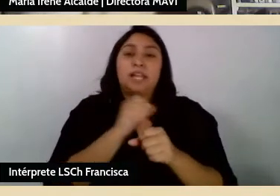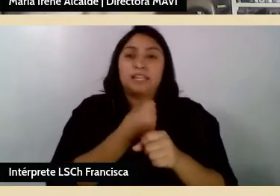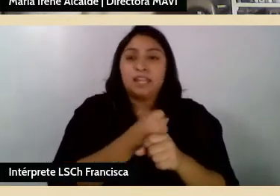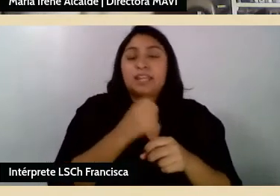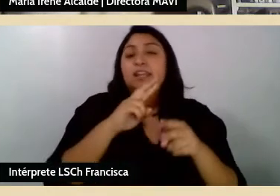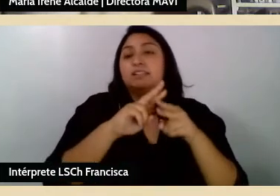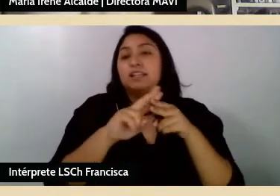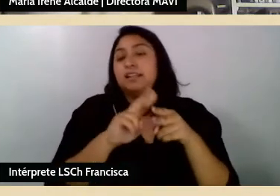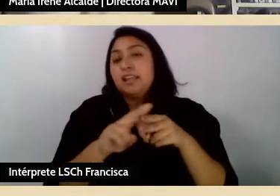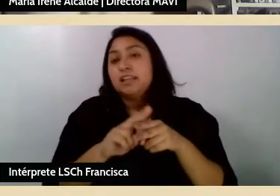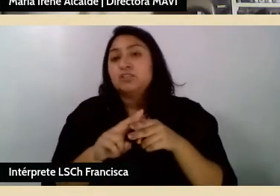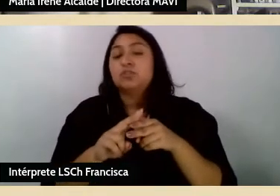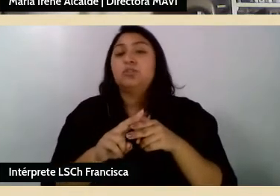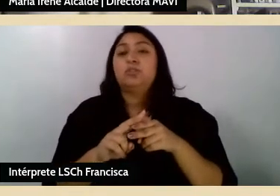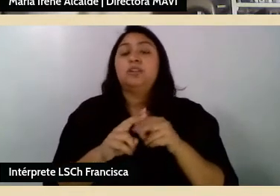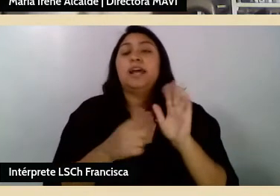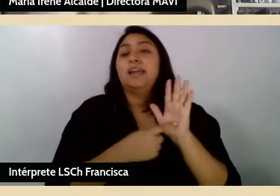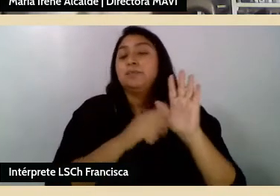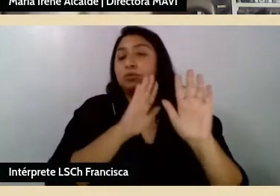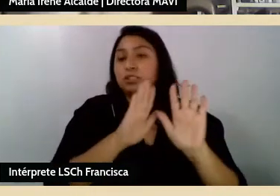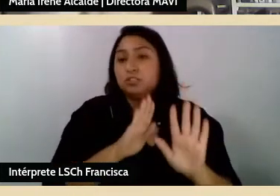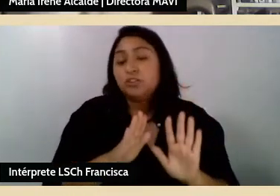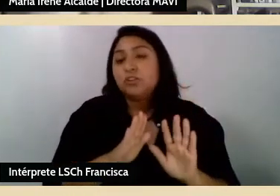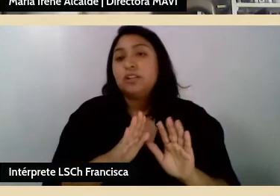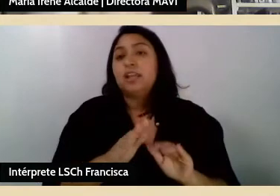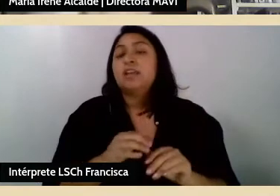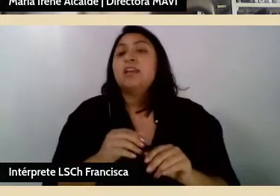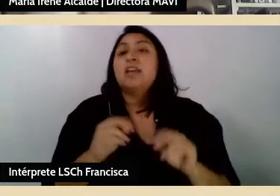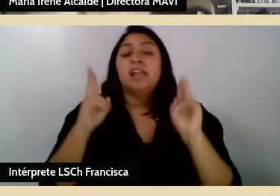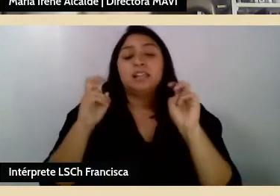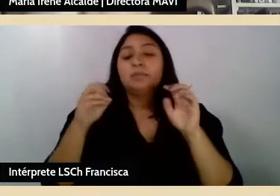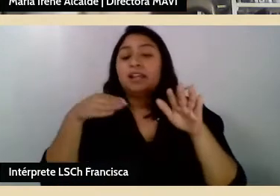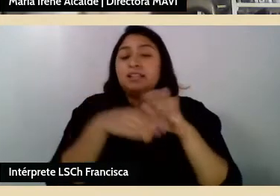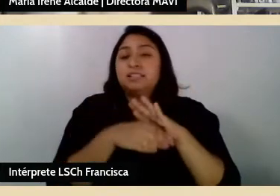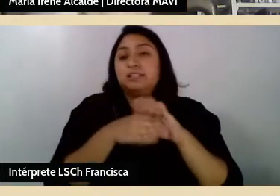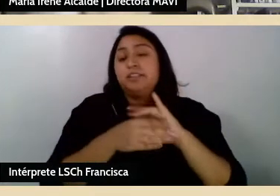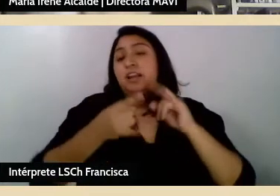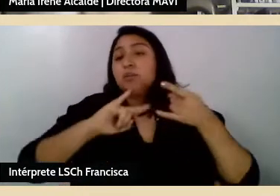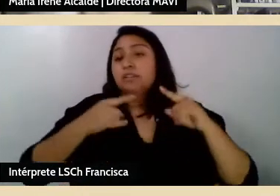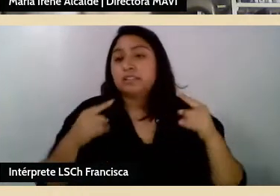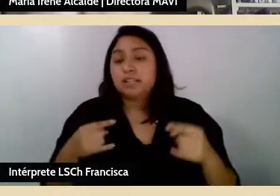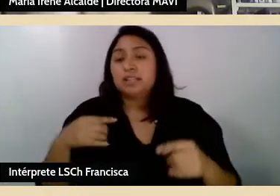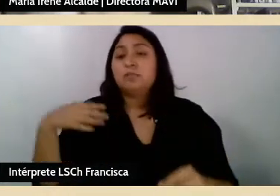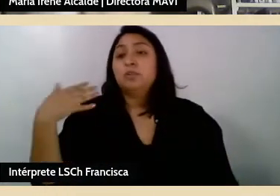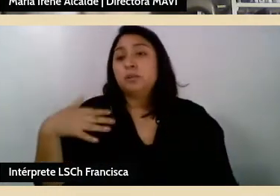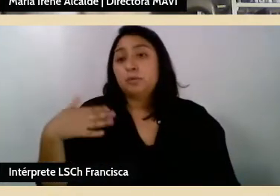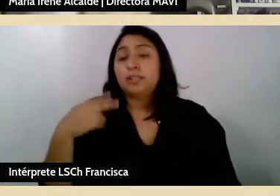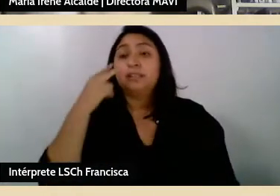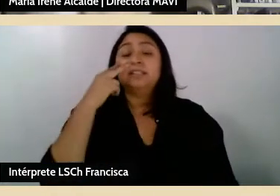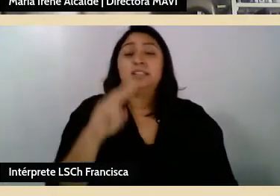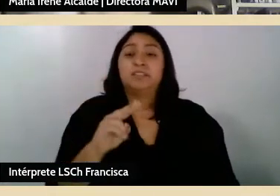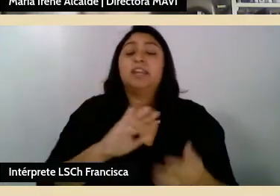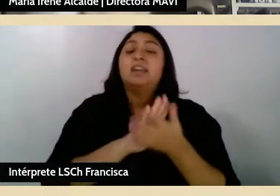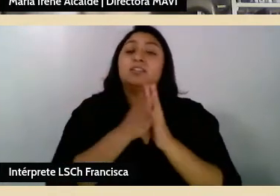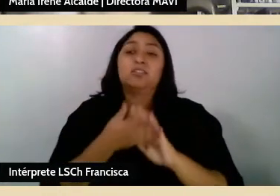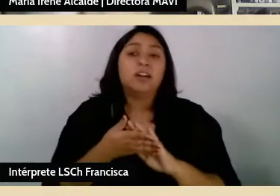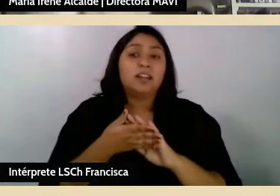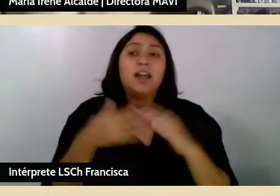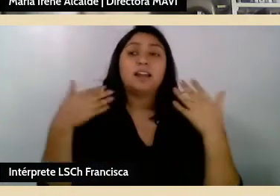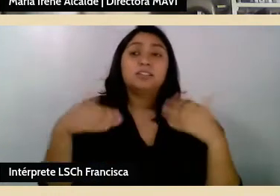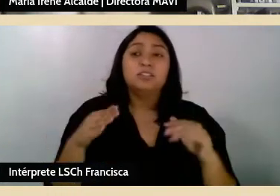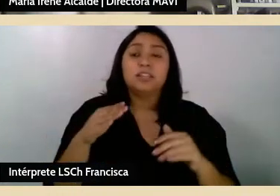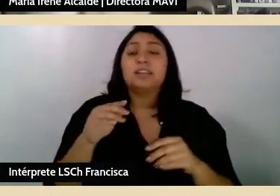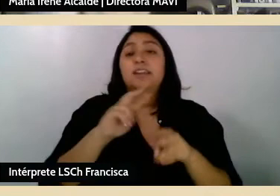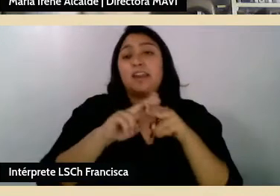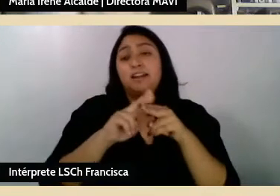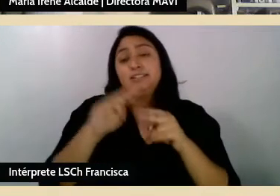hay talleres que se han hecho, las exposiciones. El tema de la accesibilidad universal es muy importante y se ve en todas